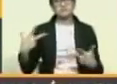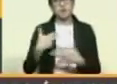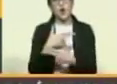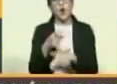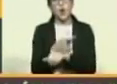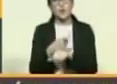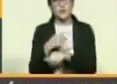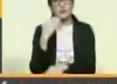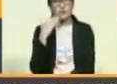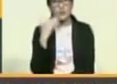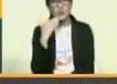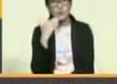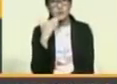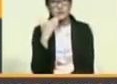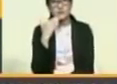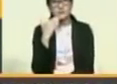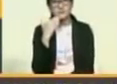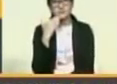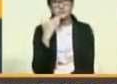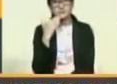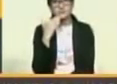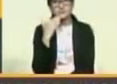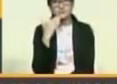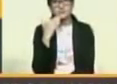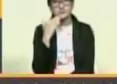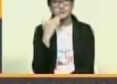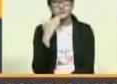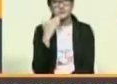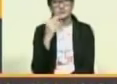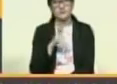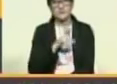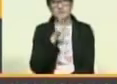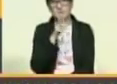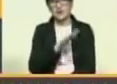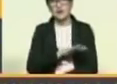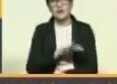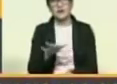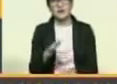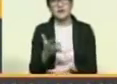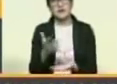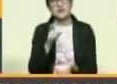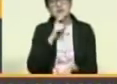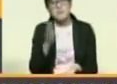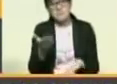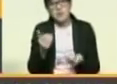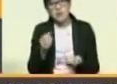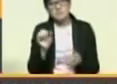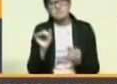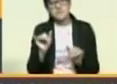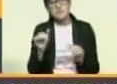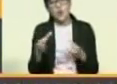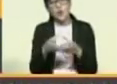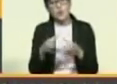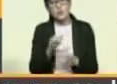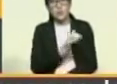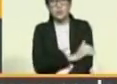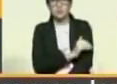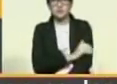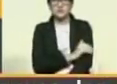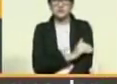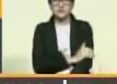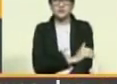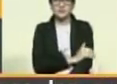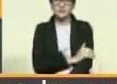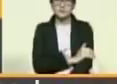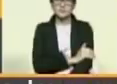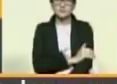gobierno de Estados Unidos, malvado, perverso, por petición de la derecha venezolana. Y al final, bueno,